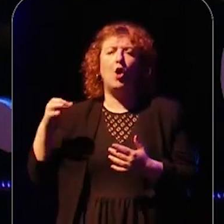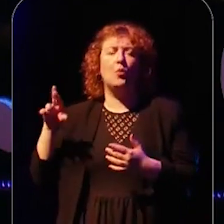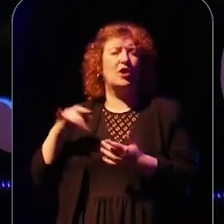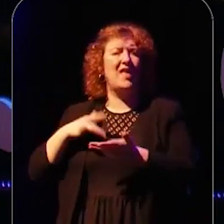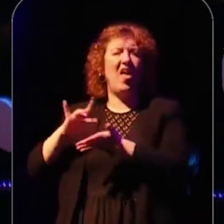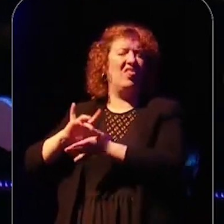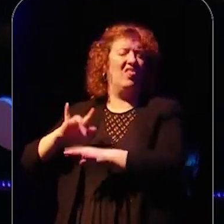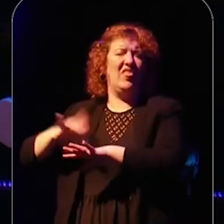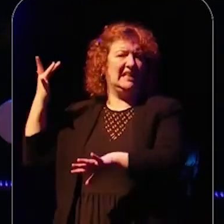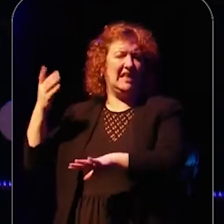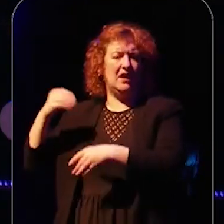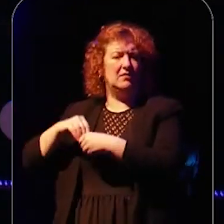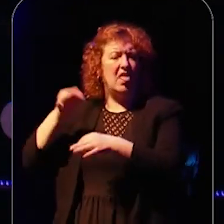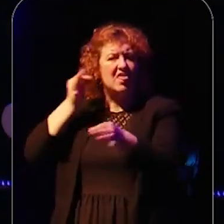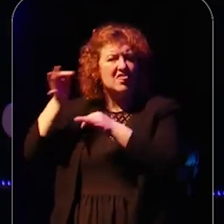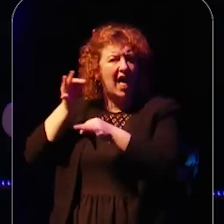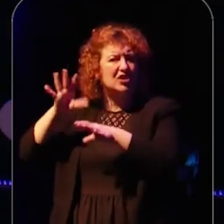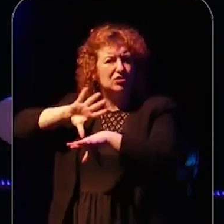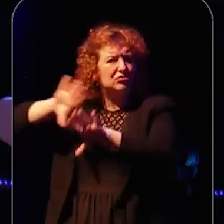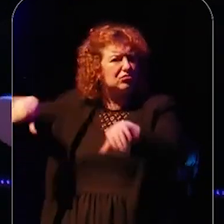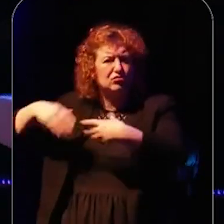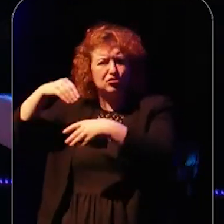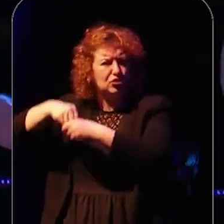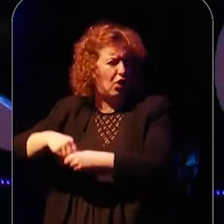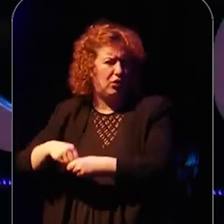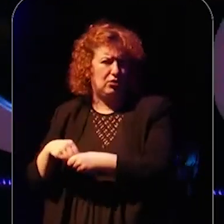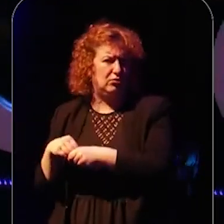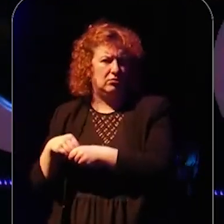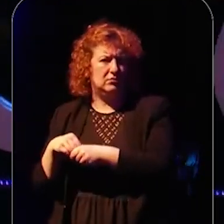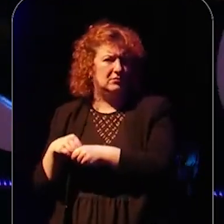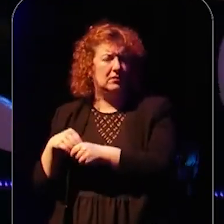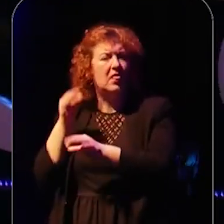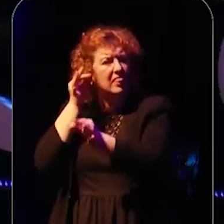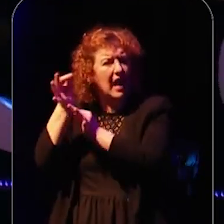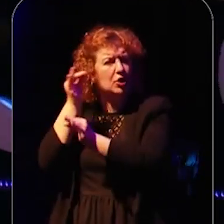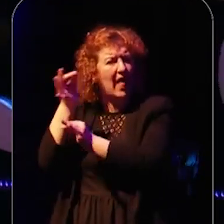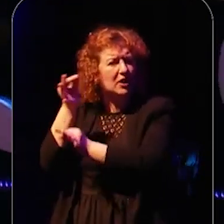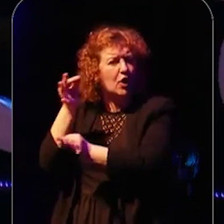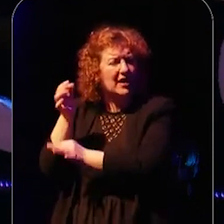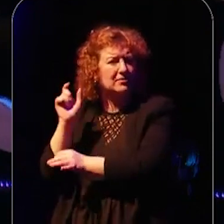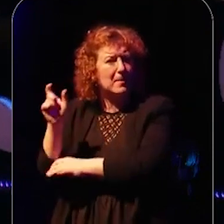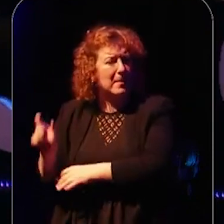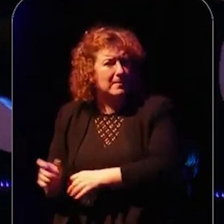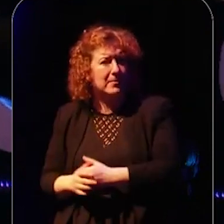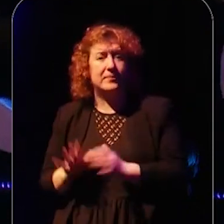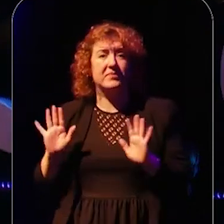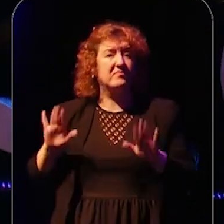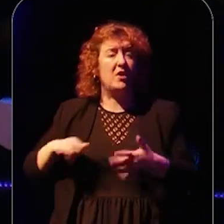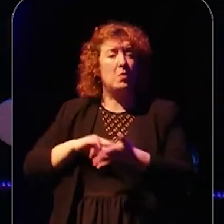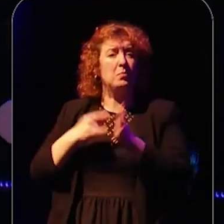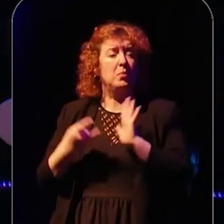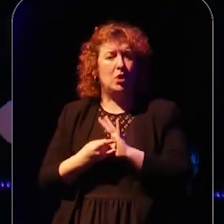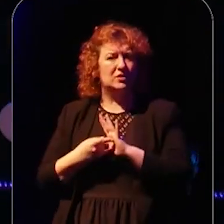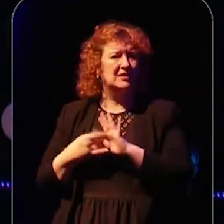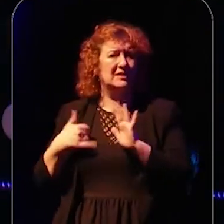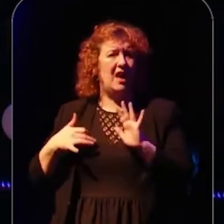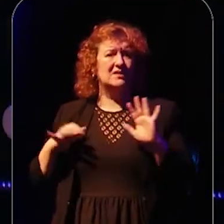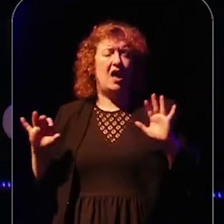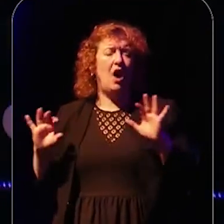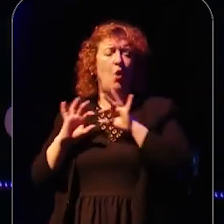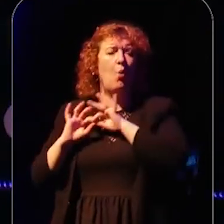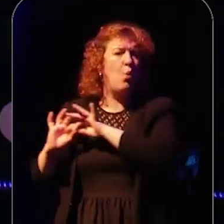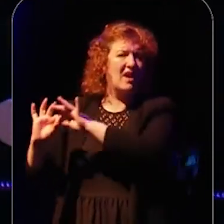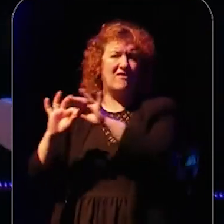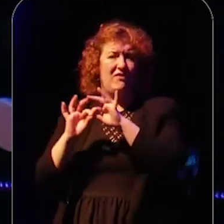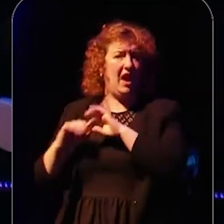modelo digital, en datos, y trabajar todo absolutamente desde el dato. De forma que todo el proyecto está unificado